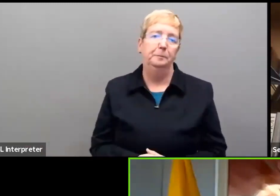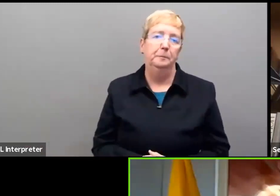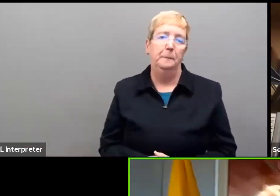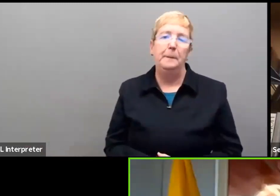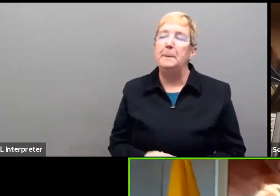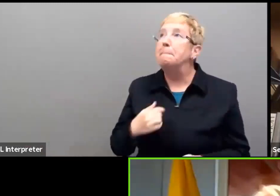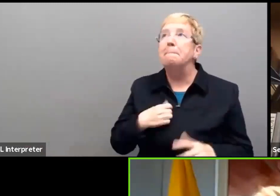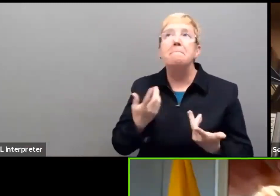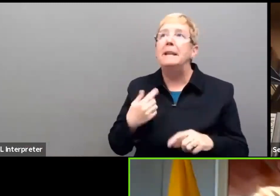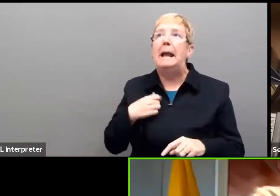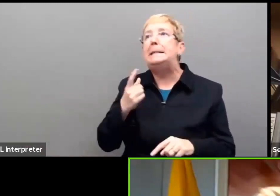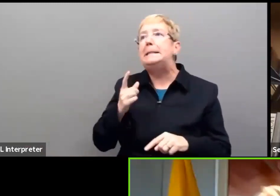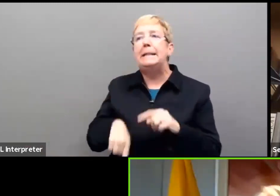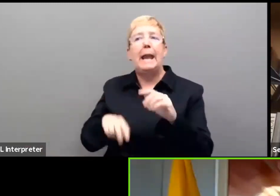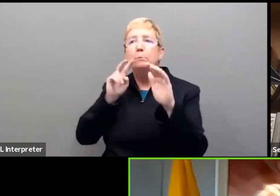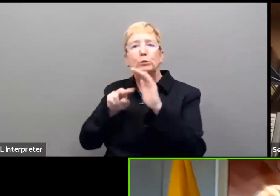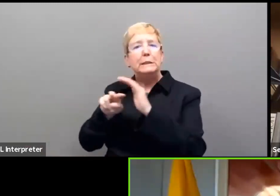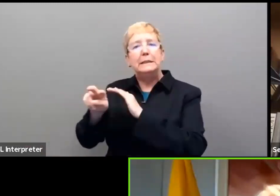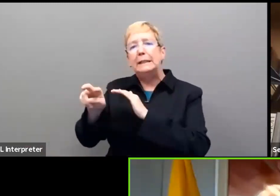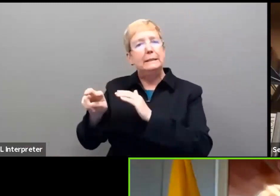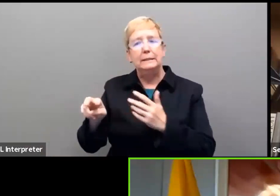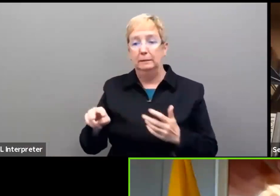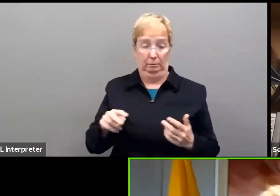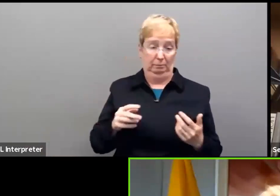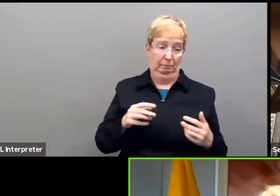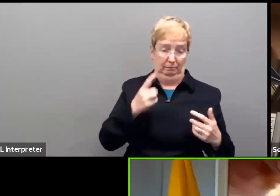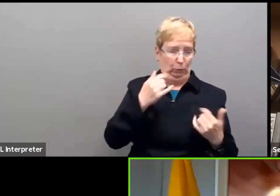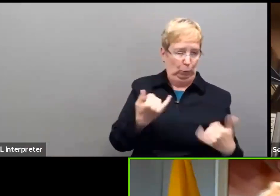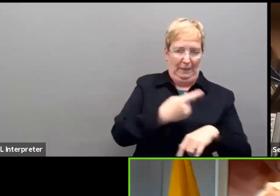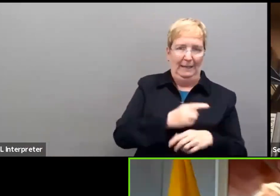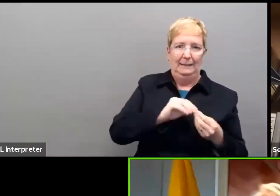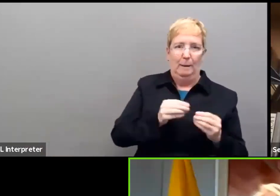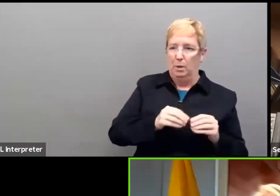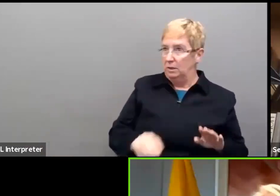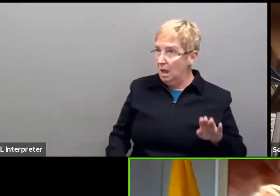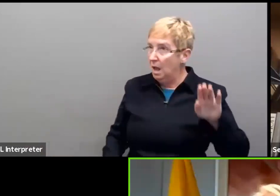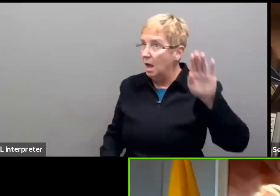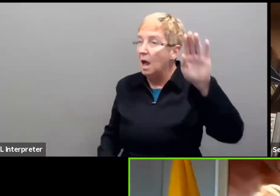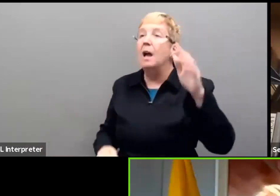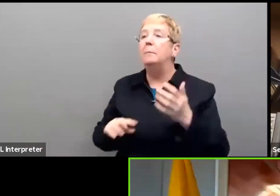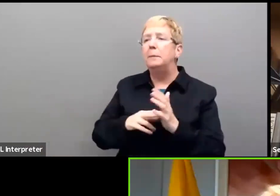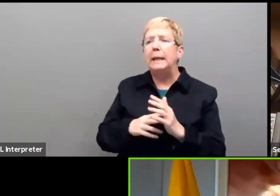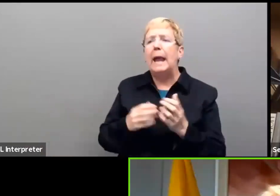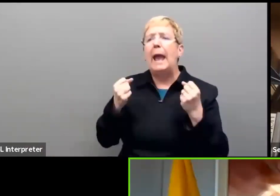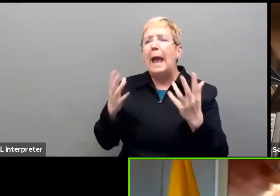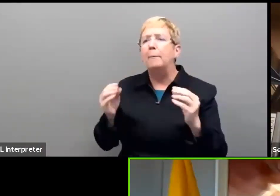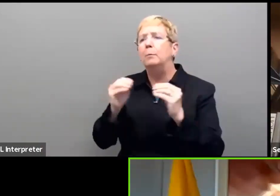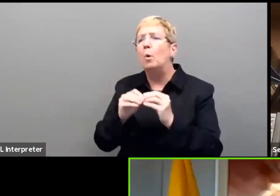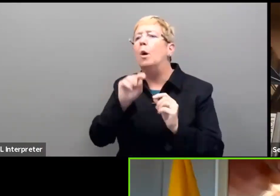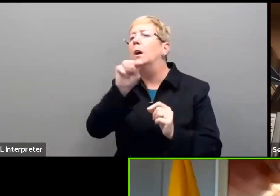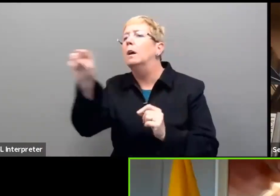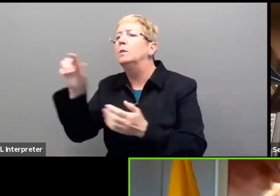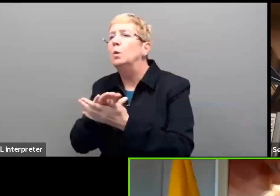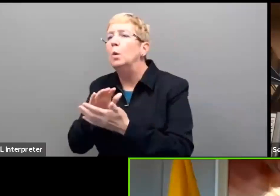lo mejor, la enseñanza en persona, pero queremos asegurarnos de limitar a la gente que se encuentra en interiores